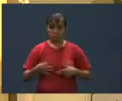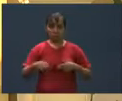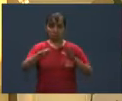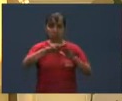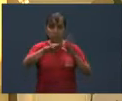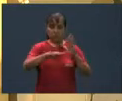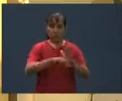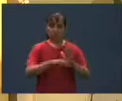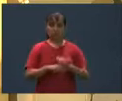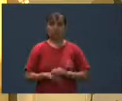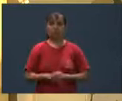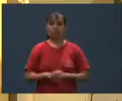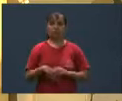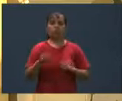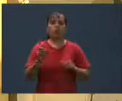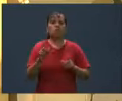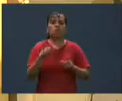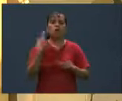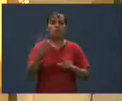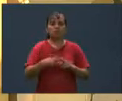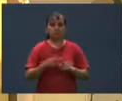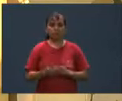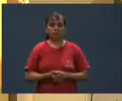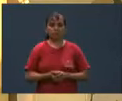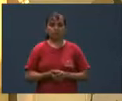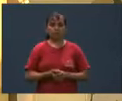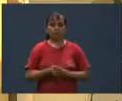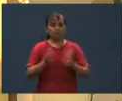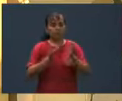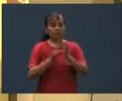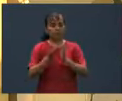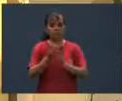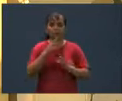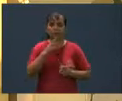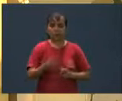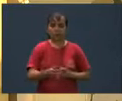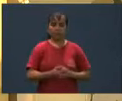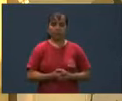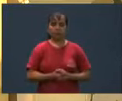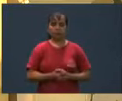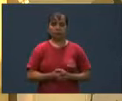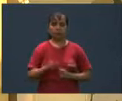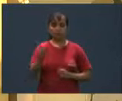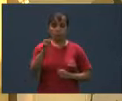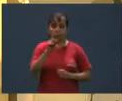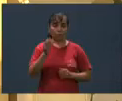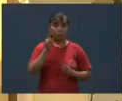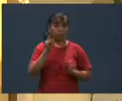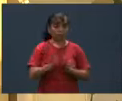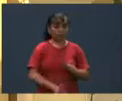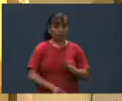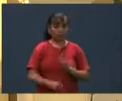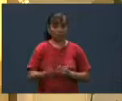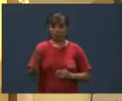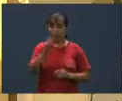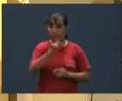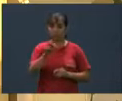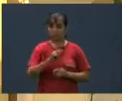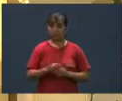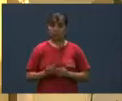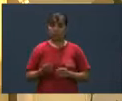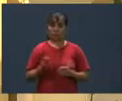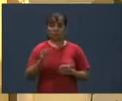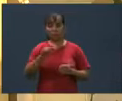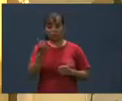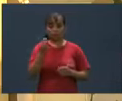replicó, ¿cuáles? Jesús le dijo, no matarás, no cometerás